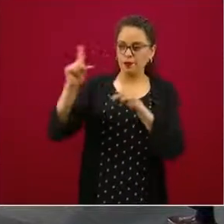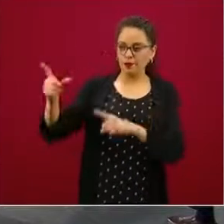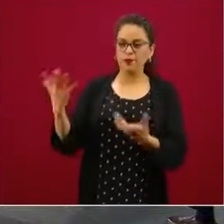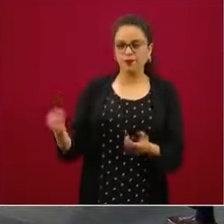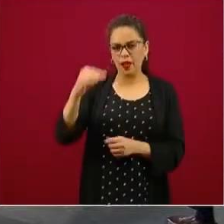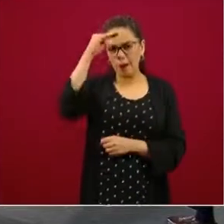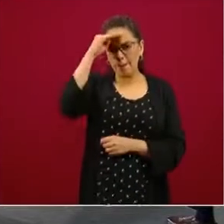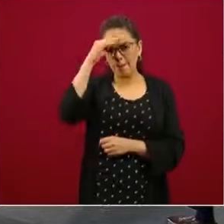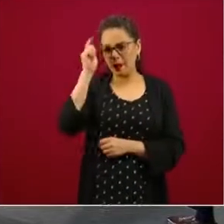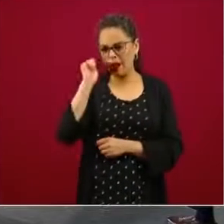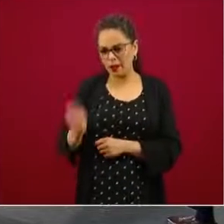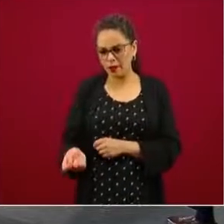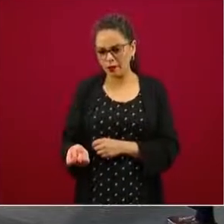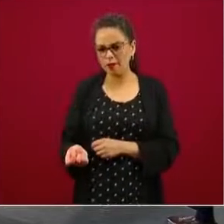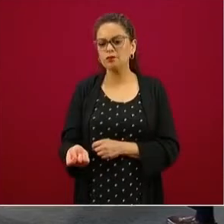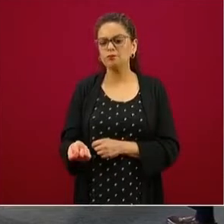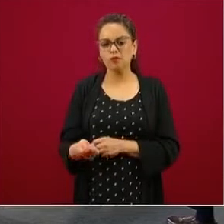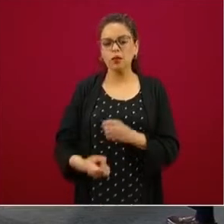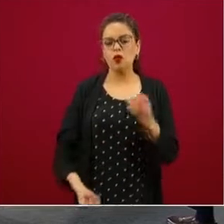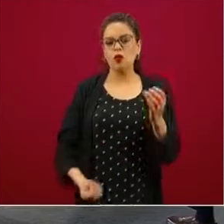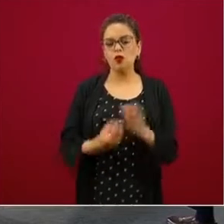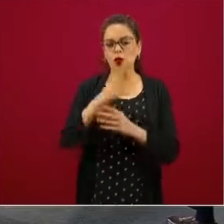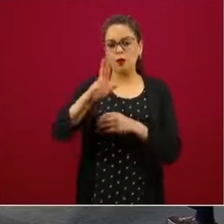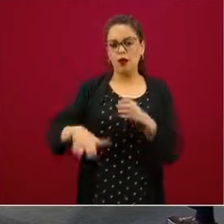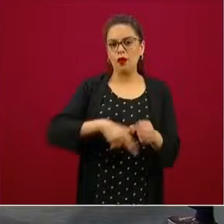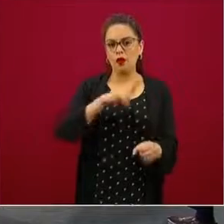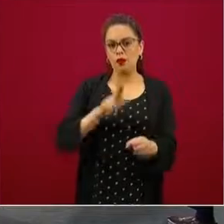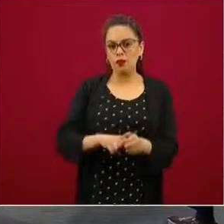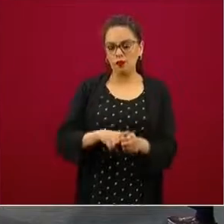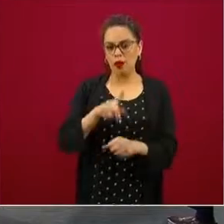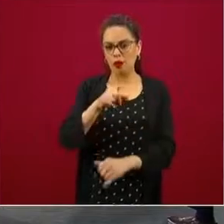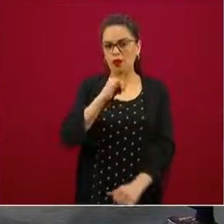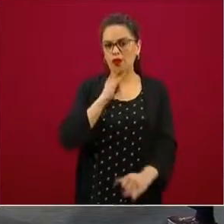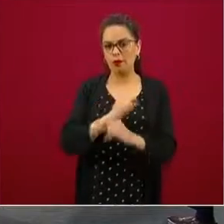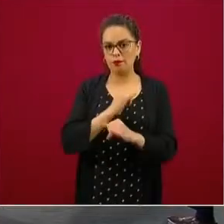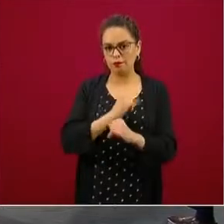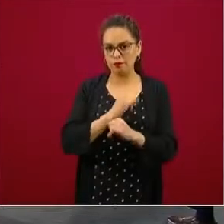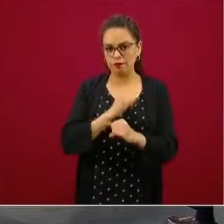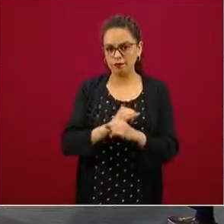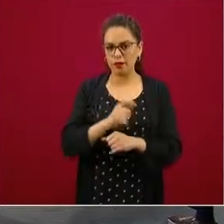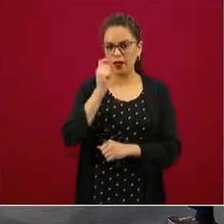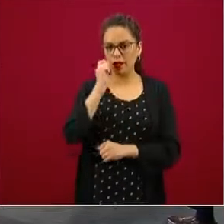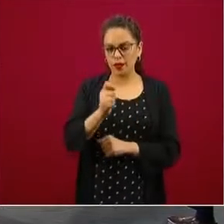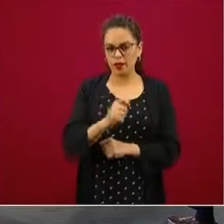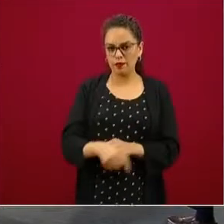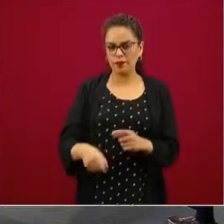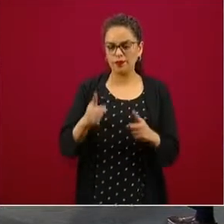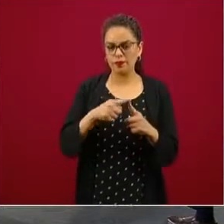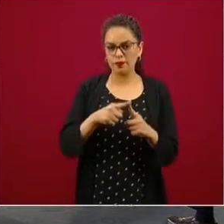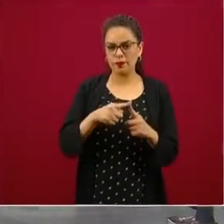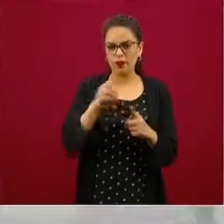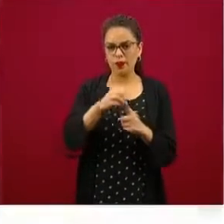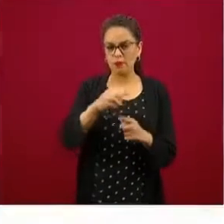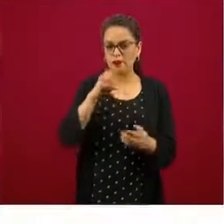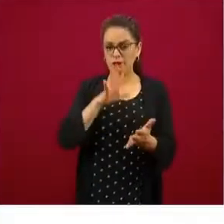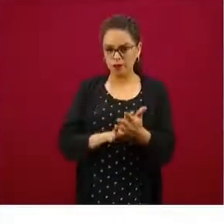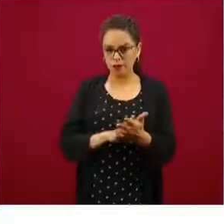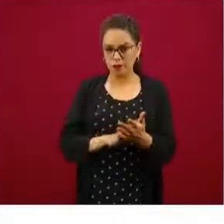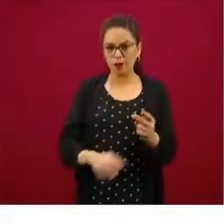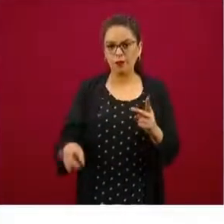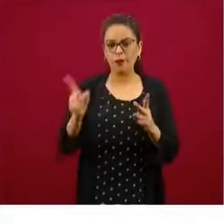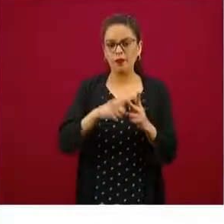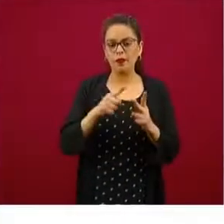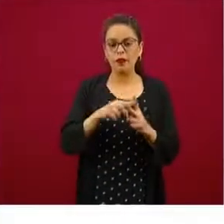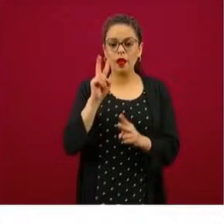una plataforma, la plataforma de nueva normalidad, que tiene 3 elementos: el registro, la autovalidación de las propias